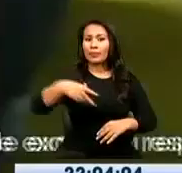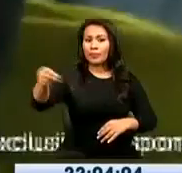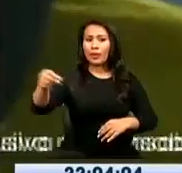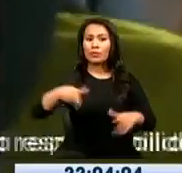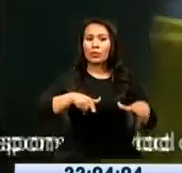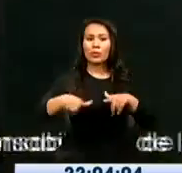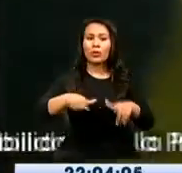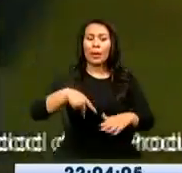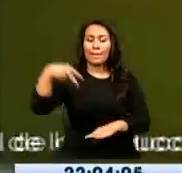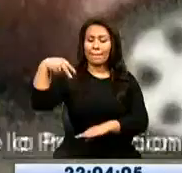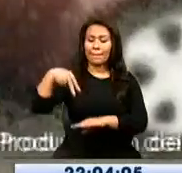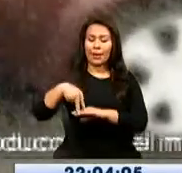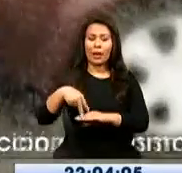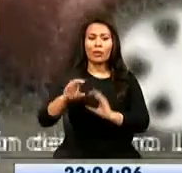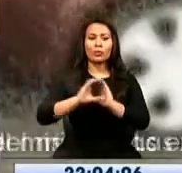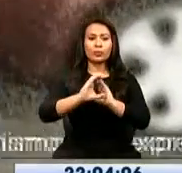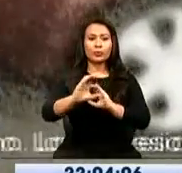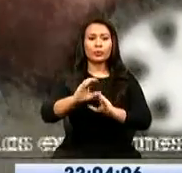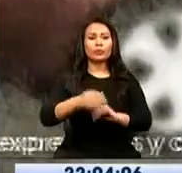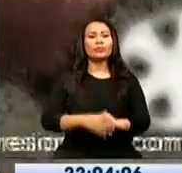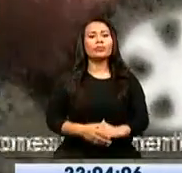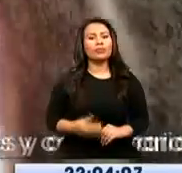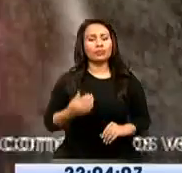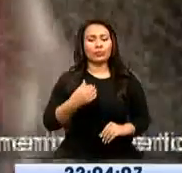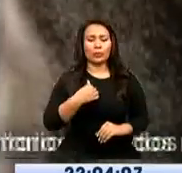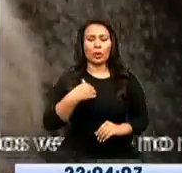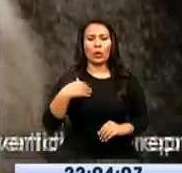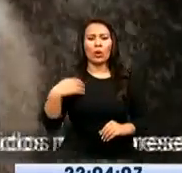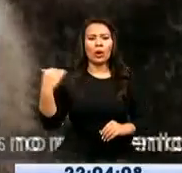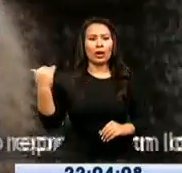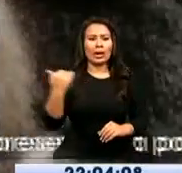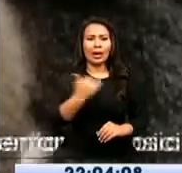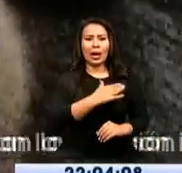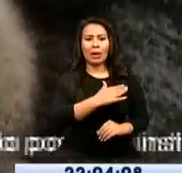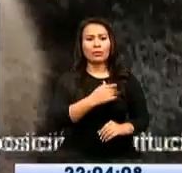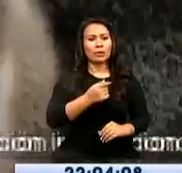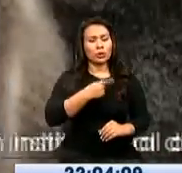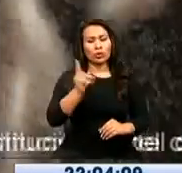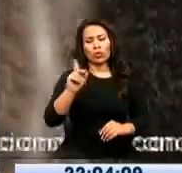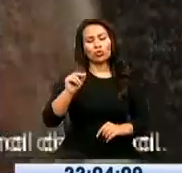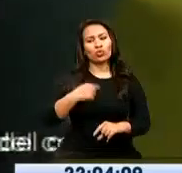Que no podía ir rapidito porque ya era el cambio de guardia y